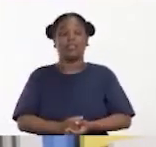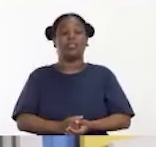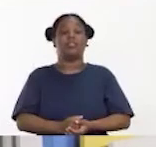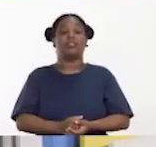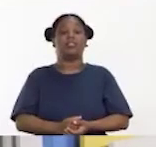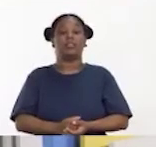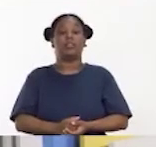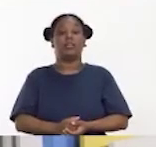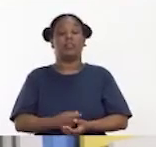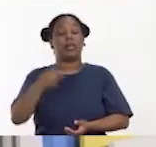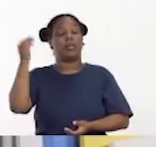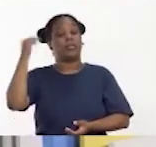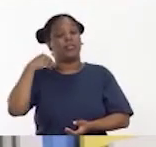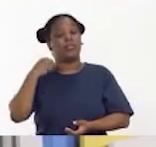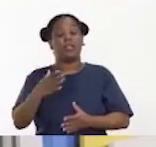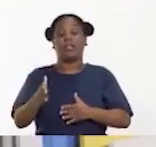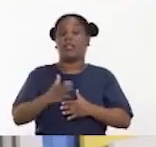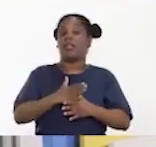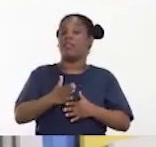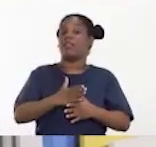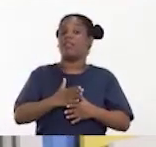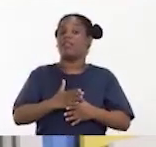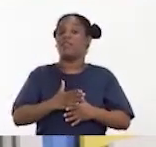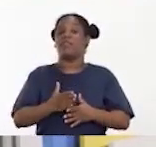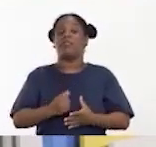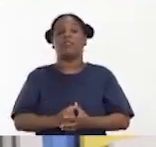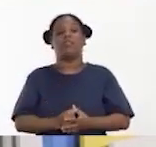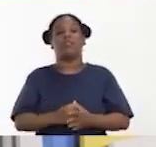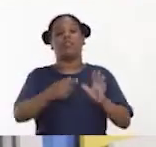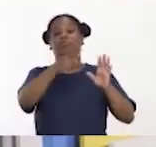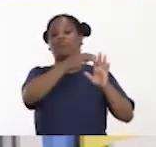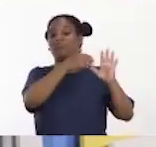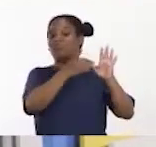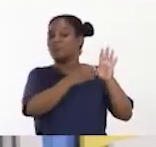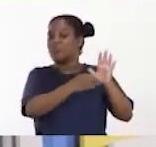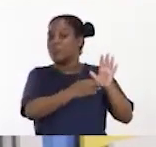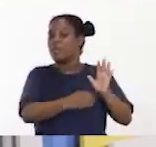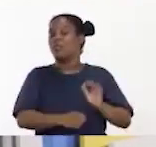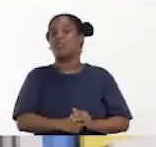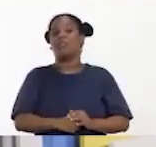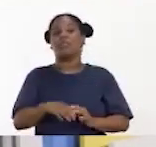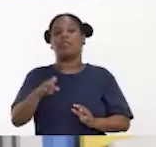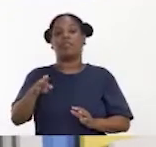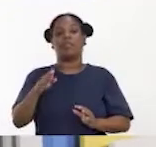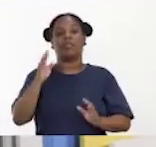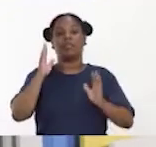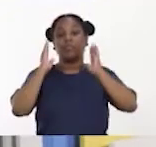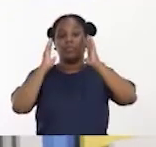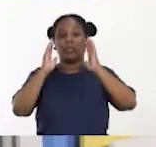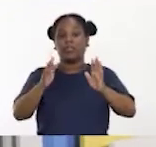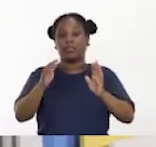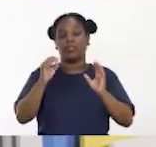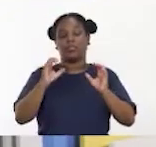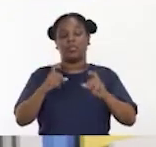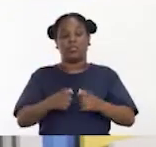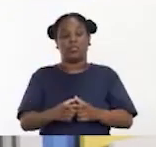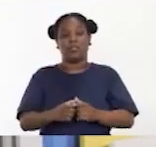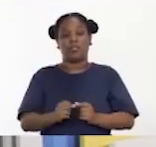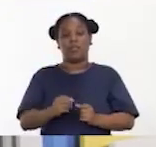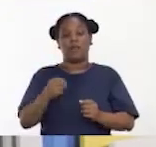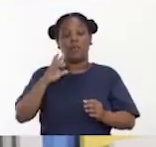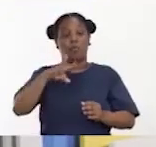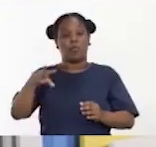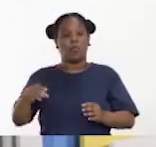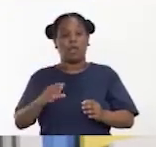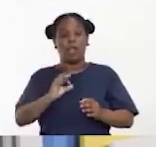para determinar las distintas medidas de tendencia central, determinar